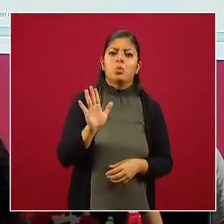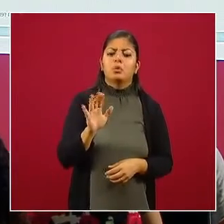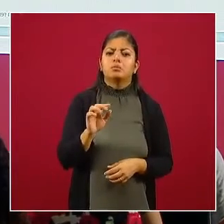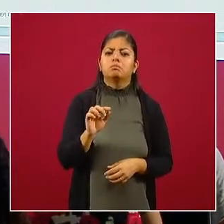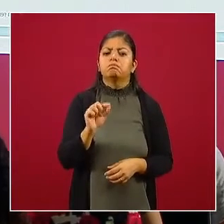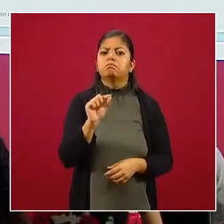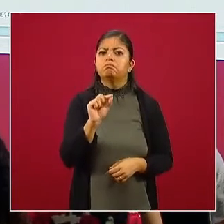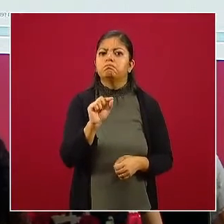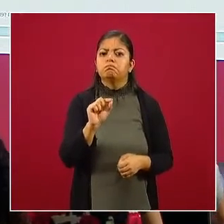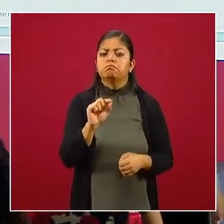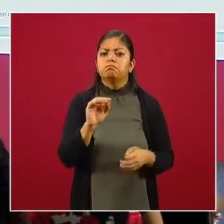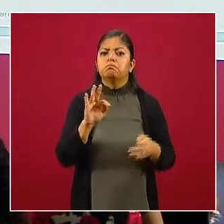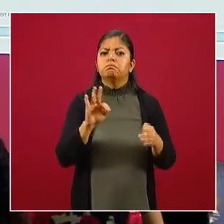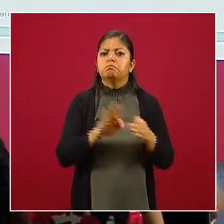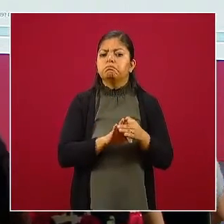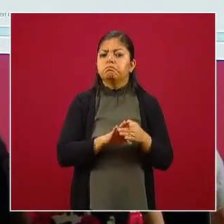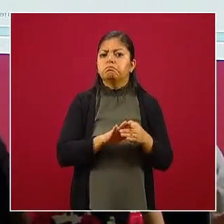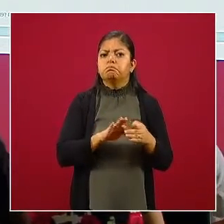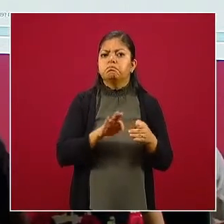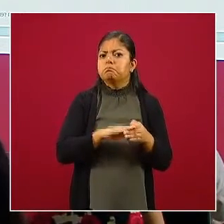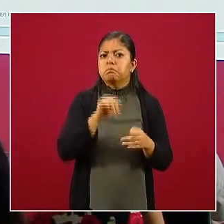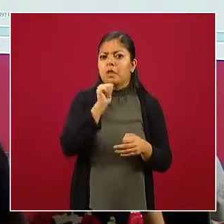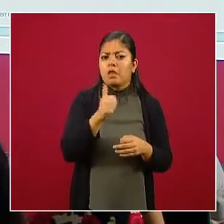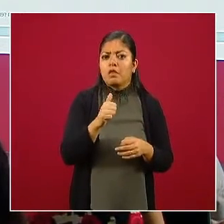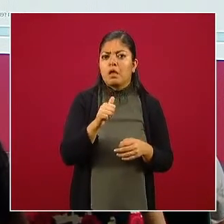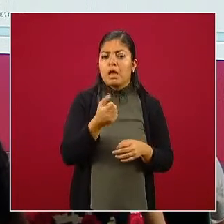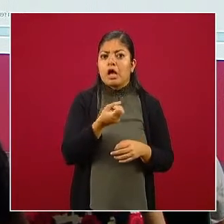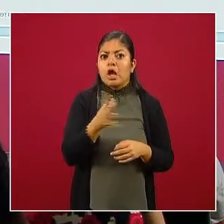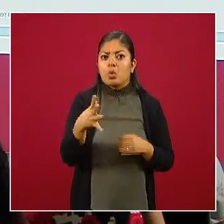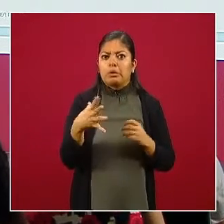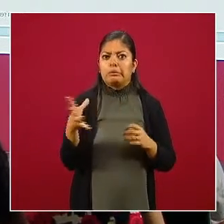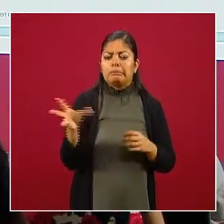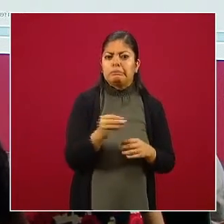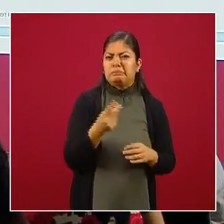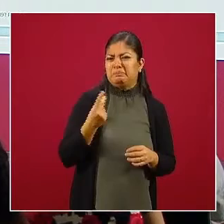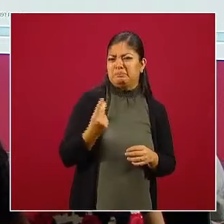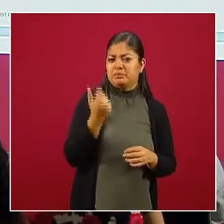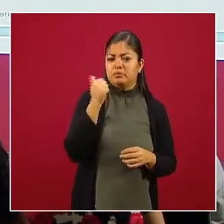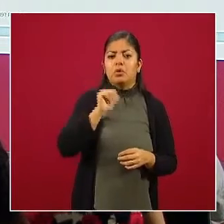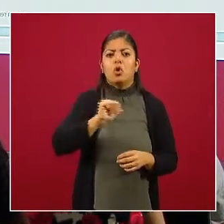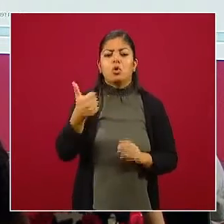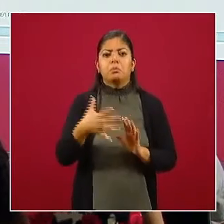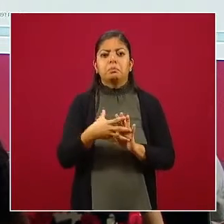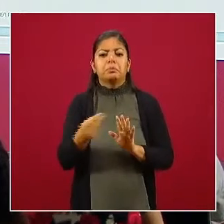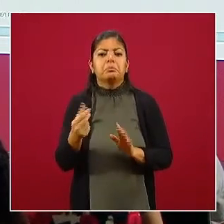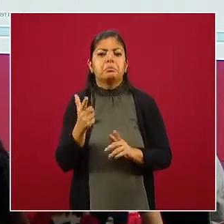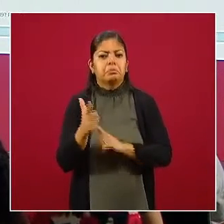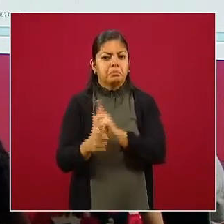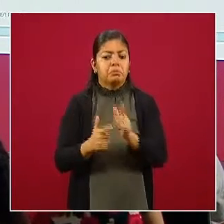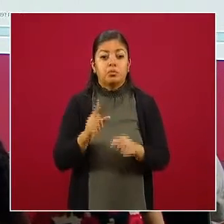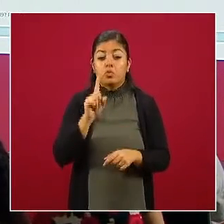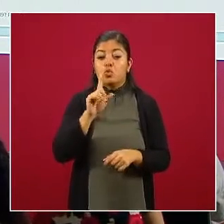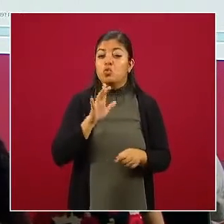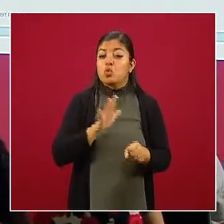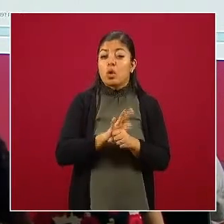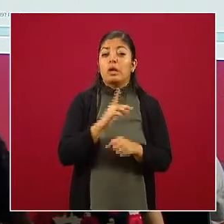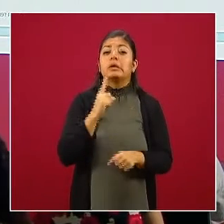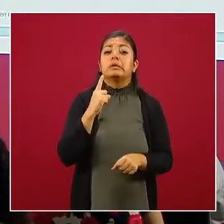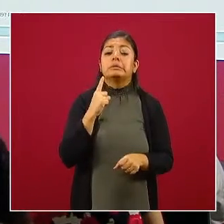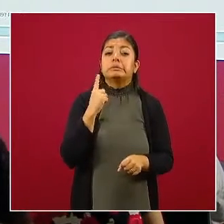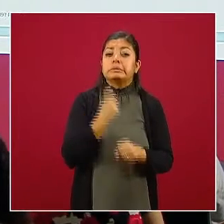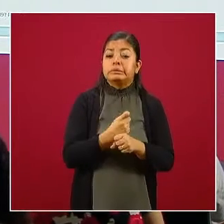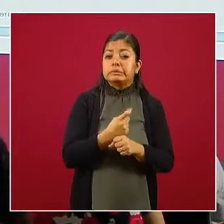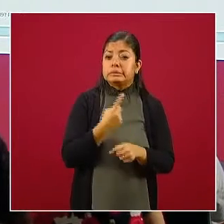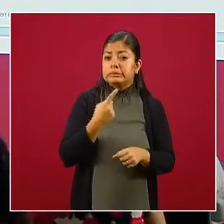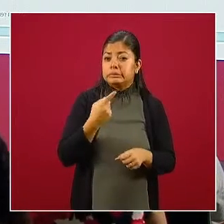hay enfermedades muy eficientes para contagiar. Una de las enfermedades del ser humano más contagiosas es el